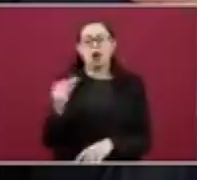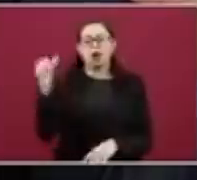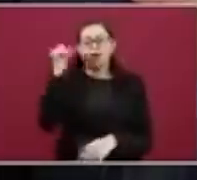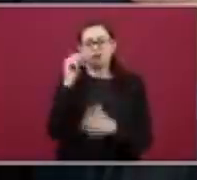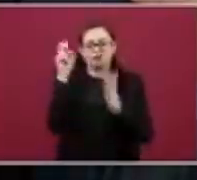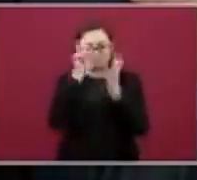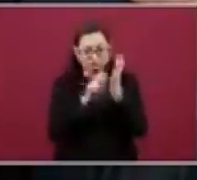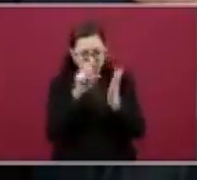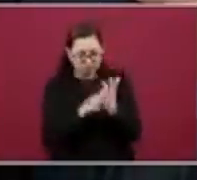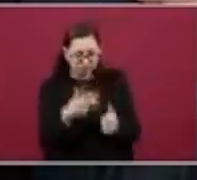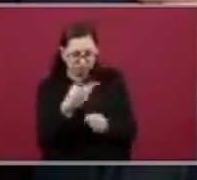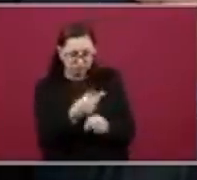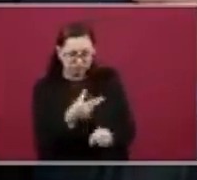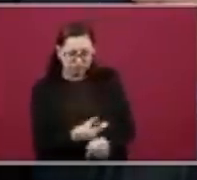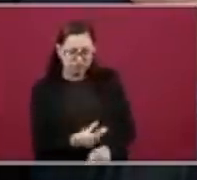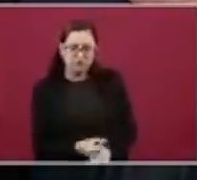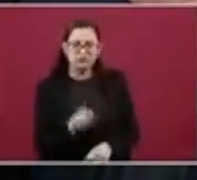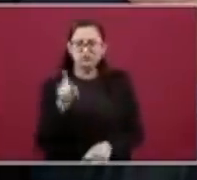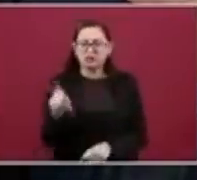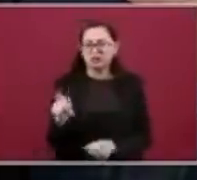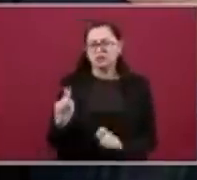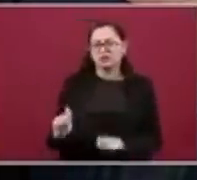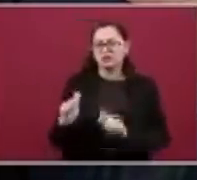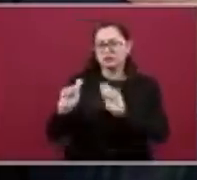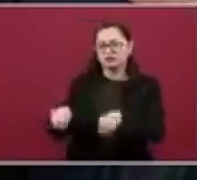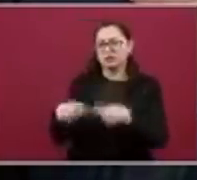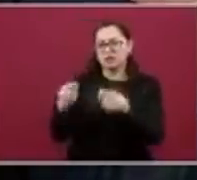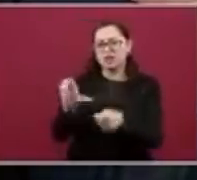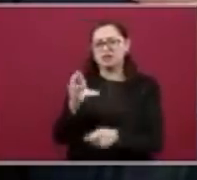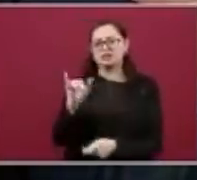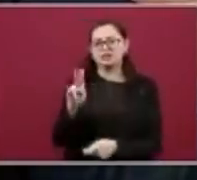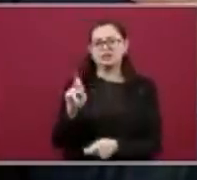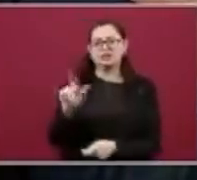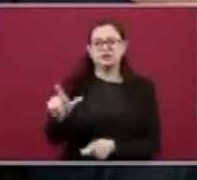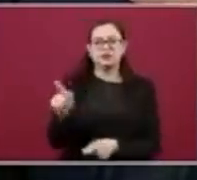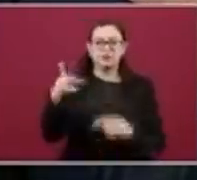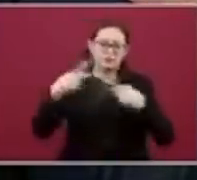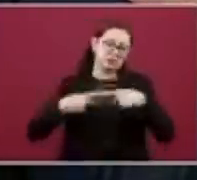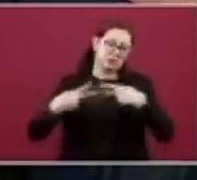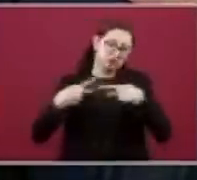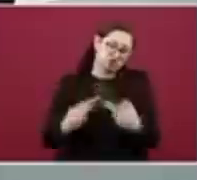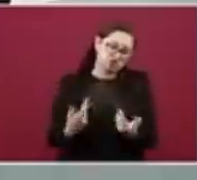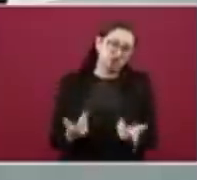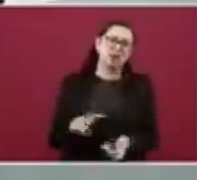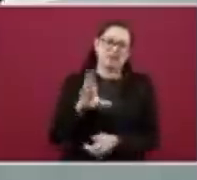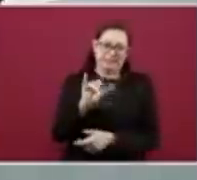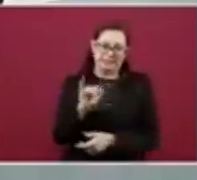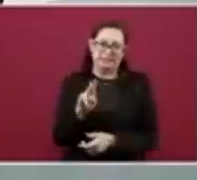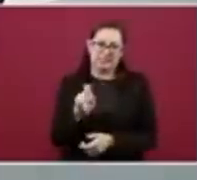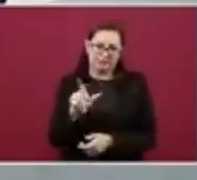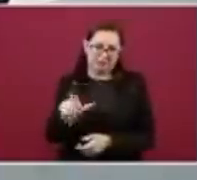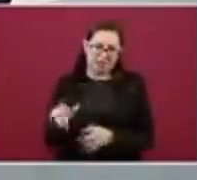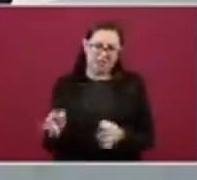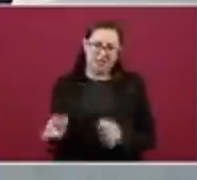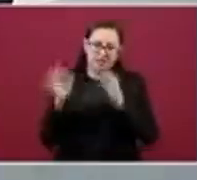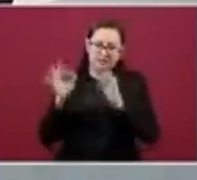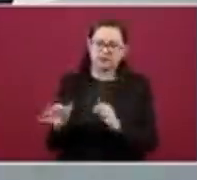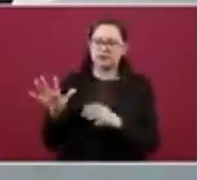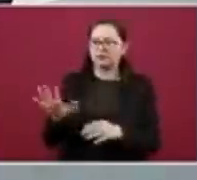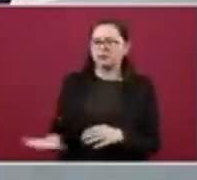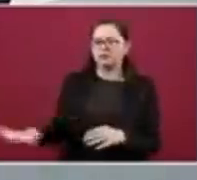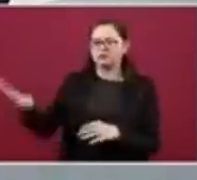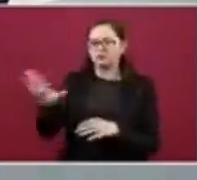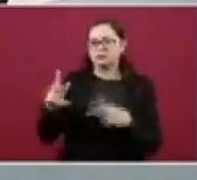se contempla que el mando civil sea exclusivamente una persona civil, que es justamente la discusión de la sociedad